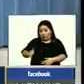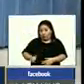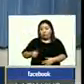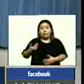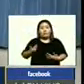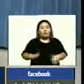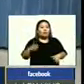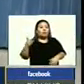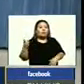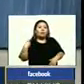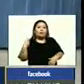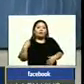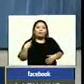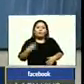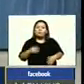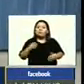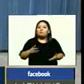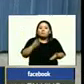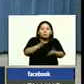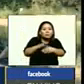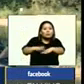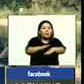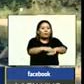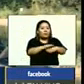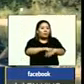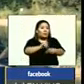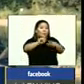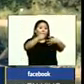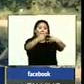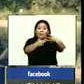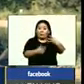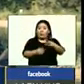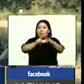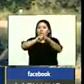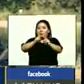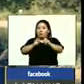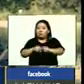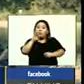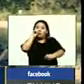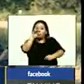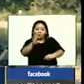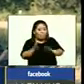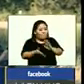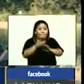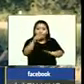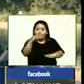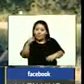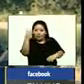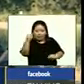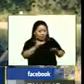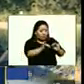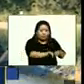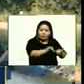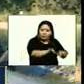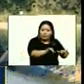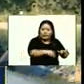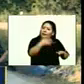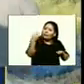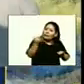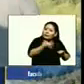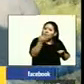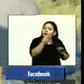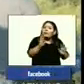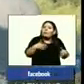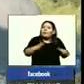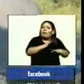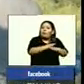director interino de Seguridad Nacional anunció una nueva regulación que permitiría detener a los menores por más de 20 días, asegurando que era necesario para